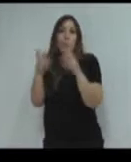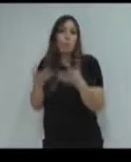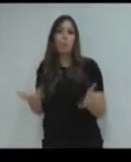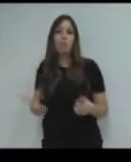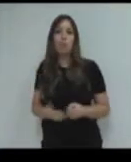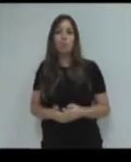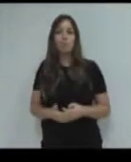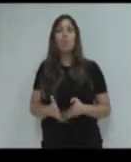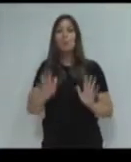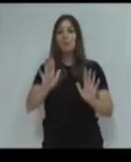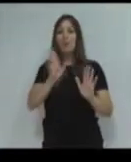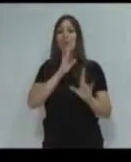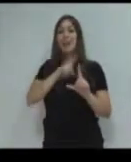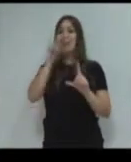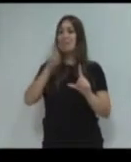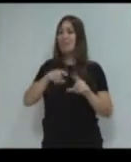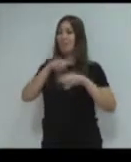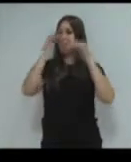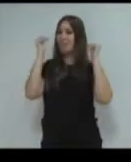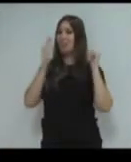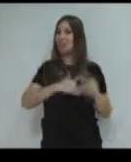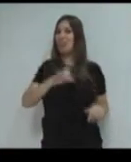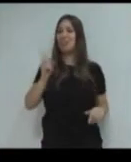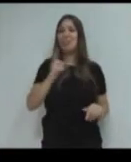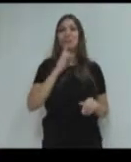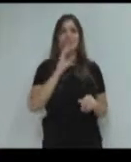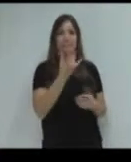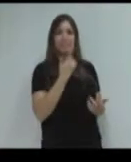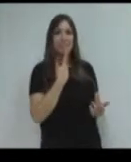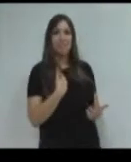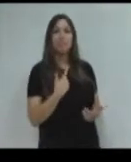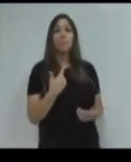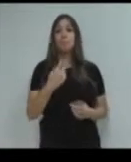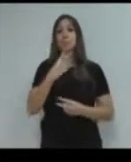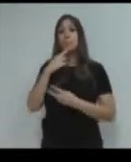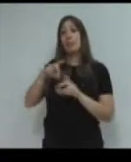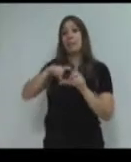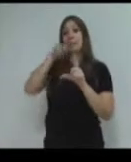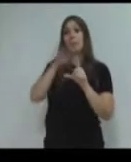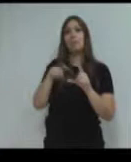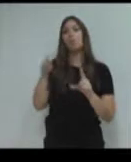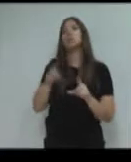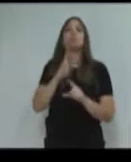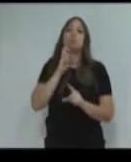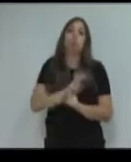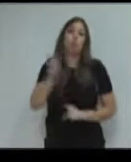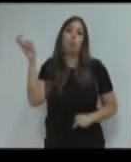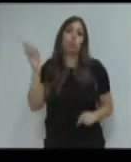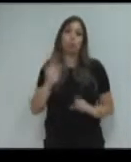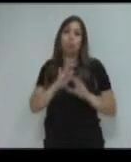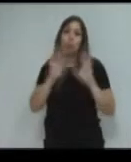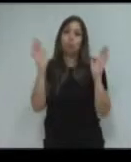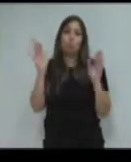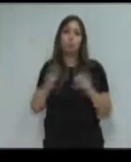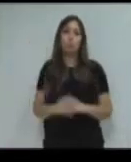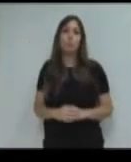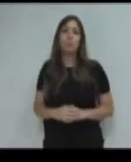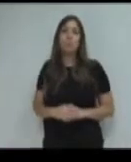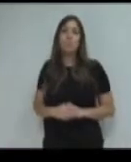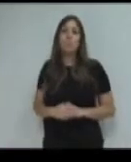lo de los gráficos, que no quiero que se me olvide. Sí, sí, Lo de sí, los sí, gráficos sí. es un mundo totalmente aparte.